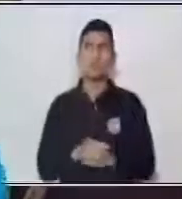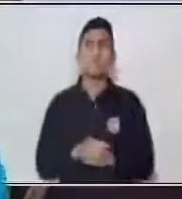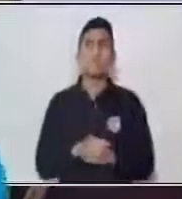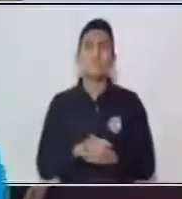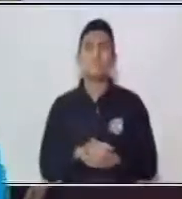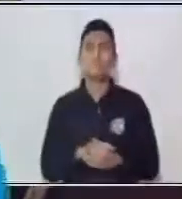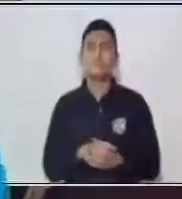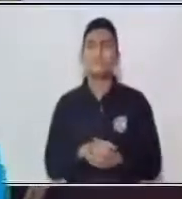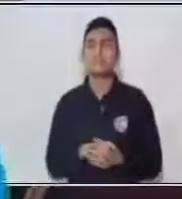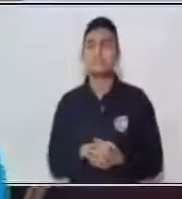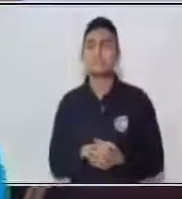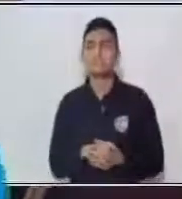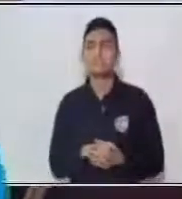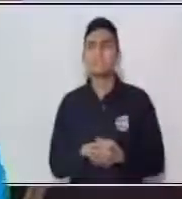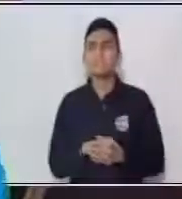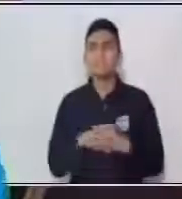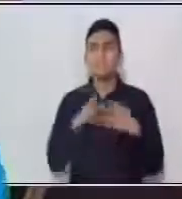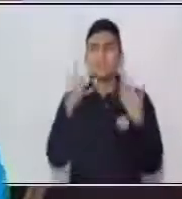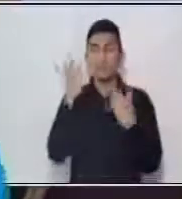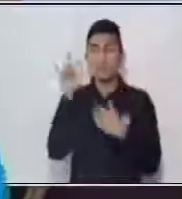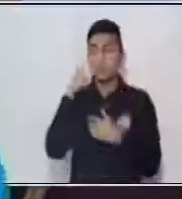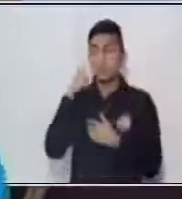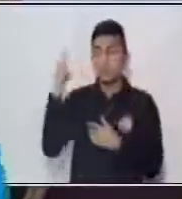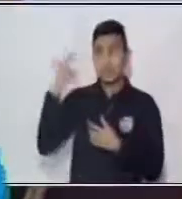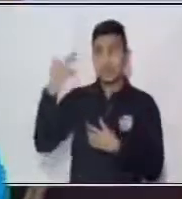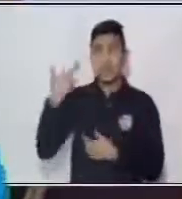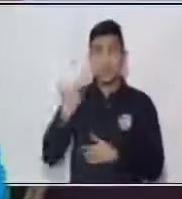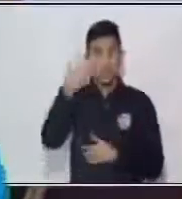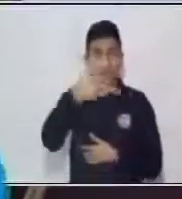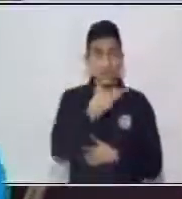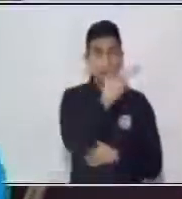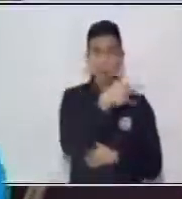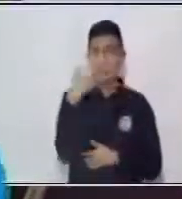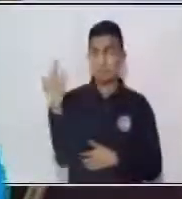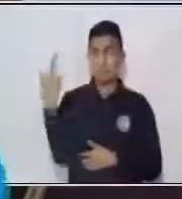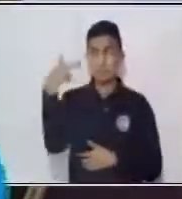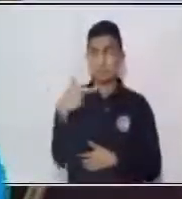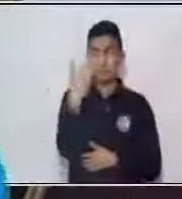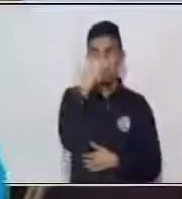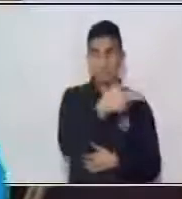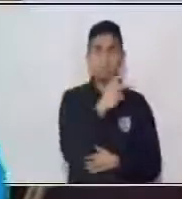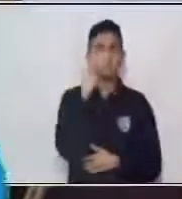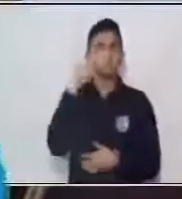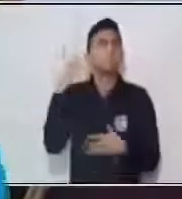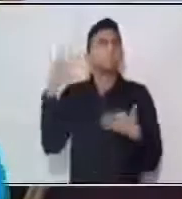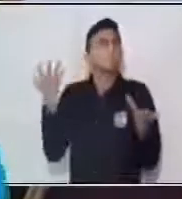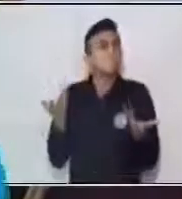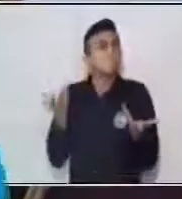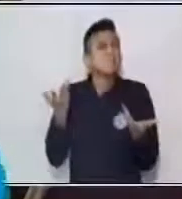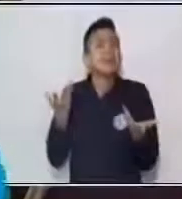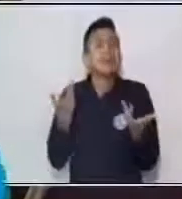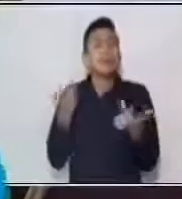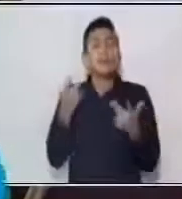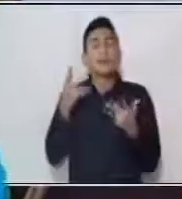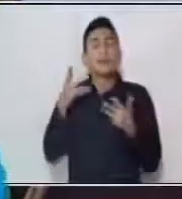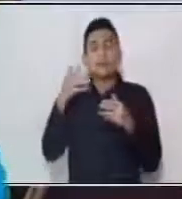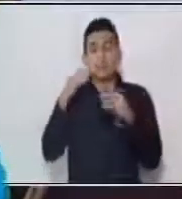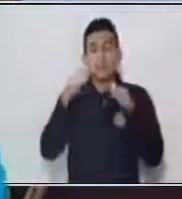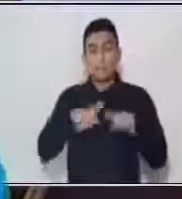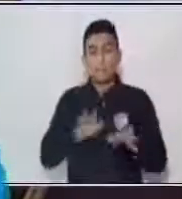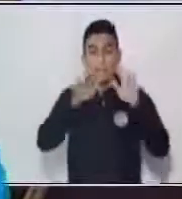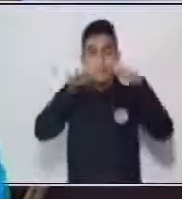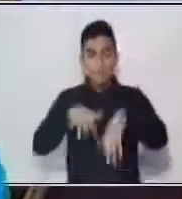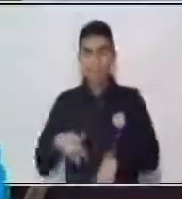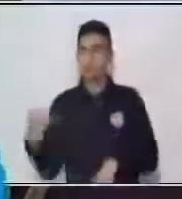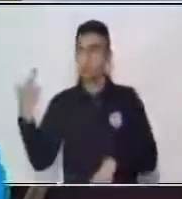Ahora, en este delfín, ¿qué hace el delfín? Está nadando.